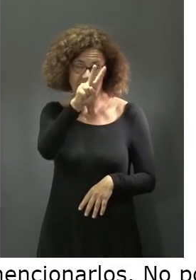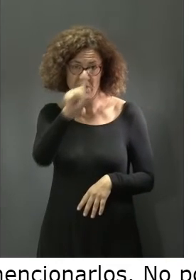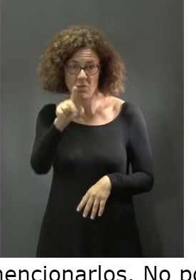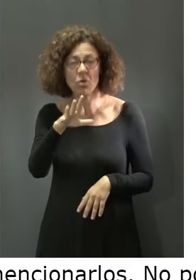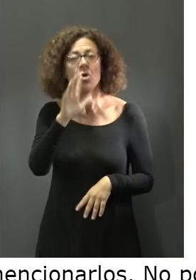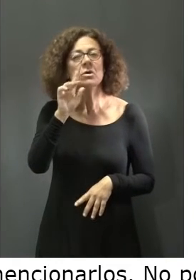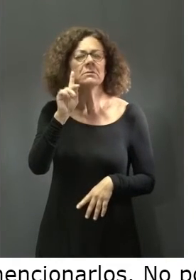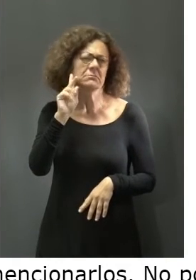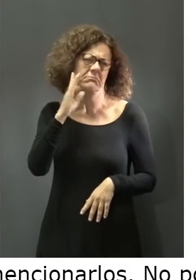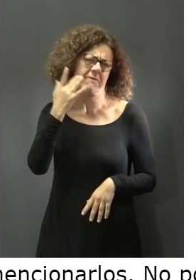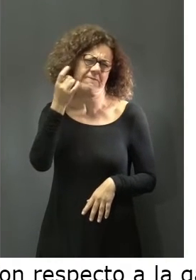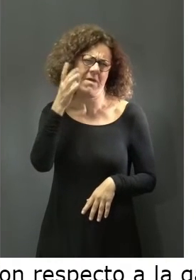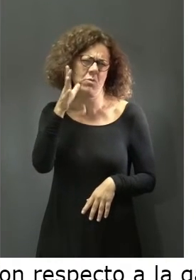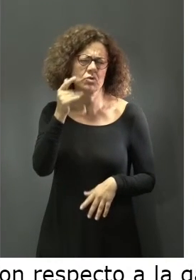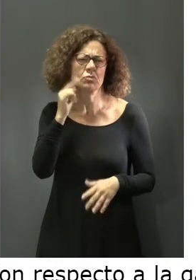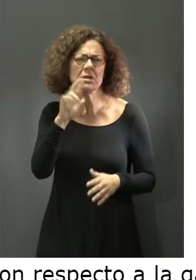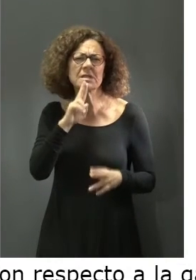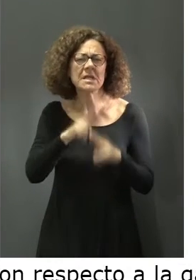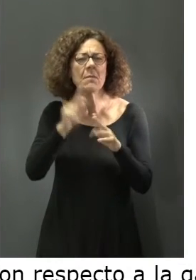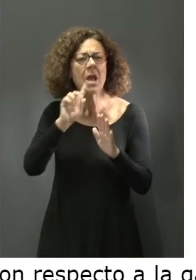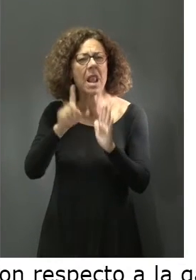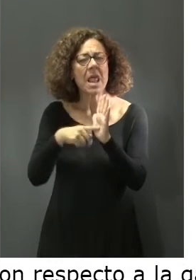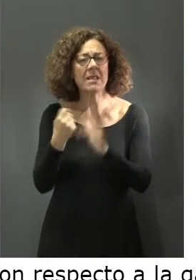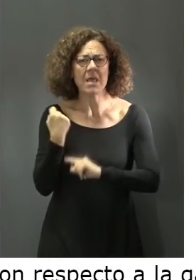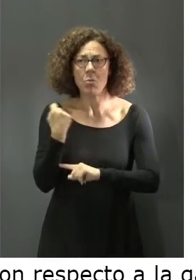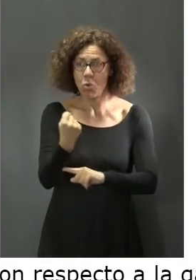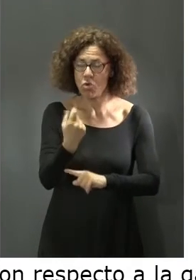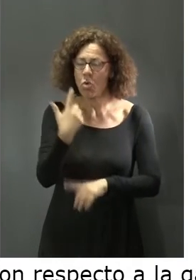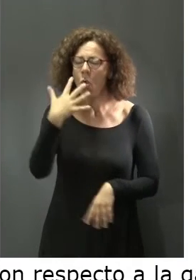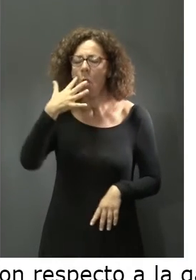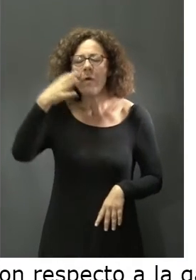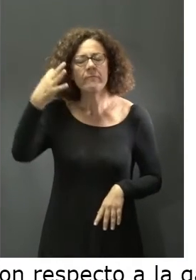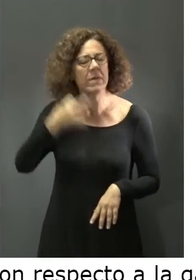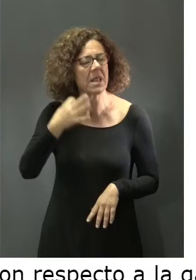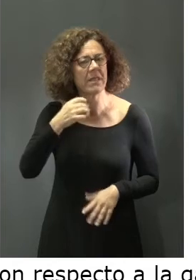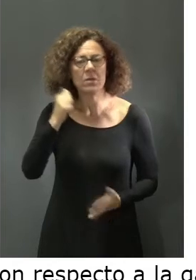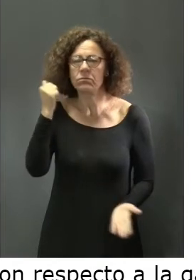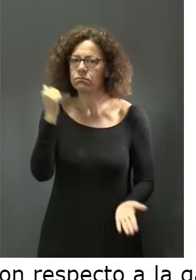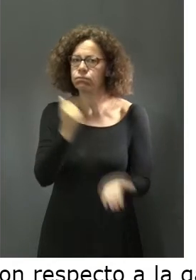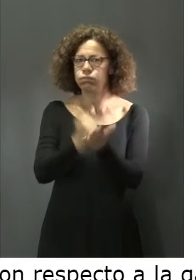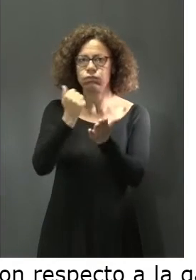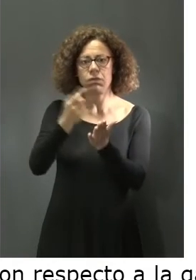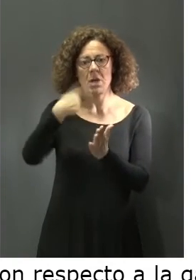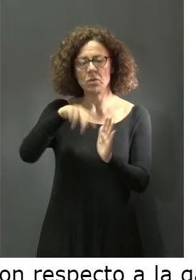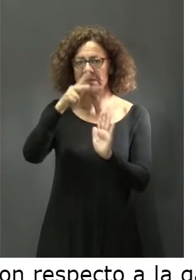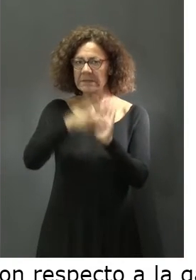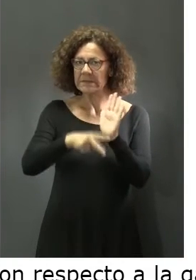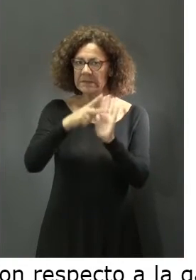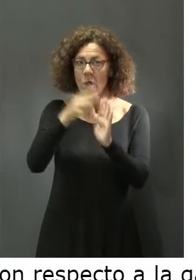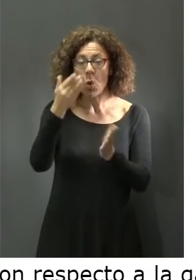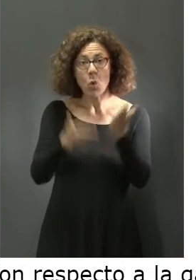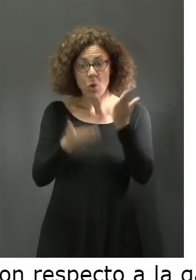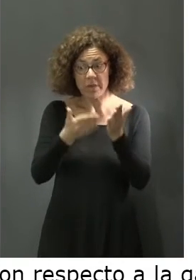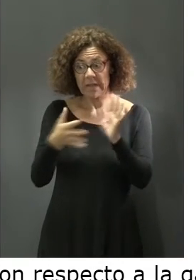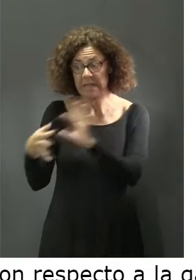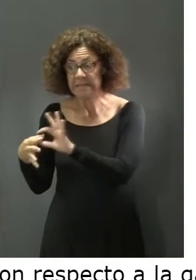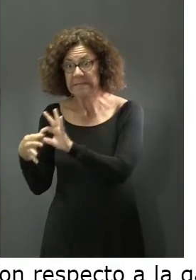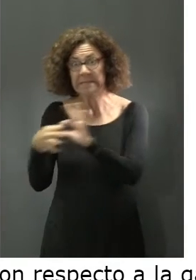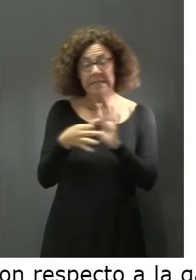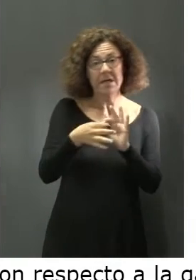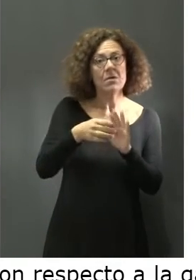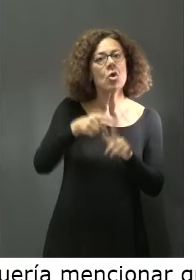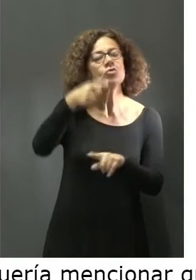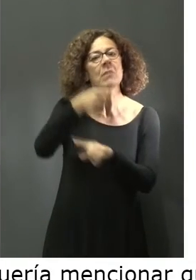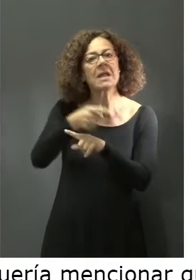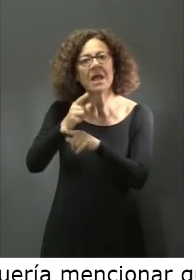se llama Ley de Apoyos al Ejercicio de la Capacidad Jurídica, que ha sido un verdadero hito en nuestro ordenamiento jurídico. Alineándonos con los mandatos,